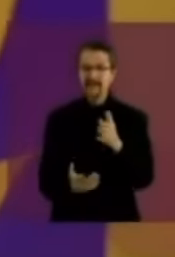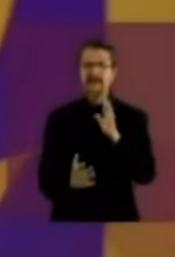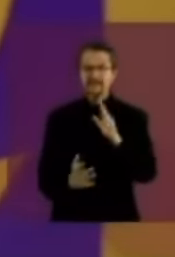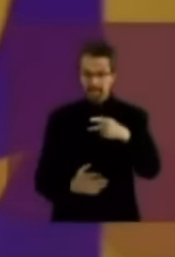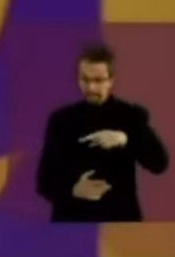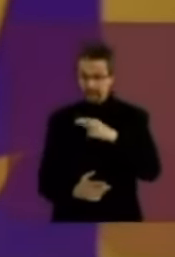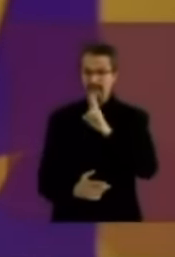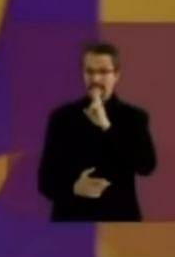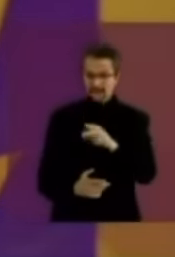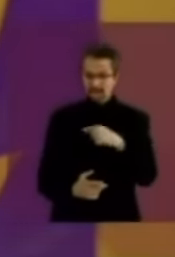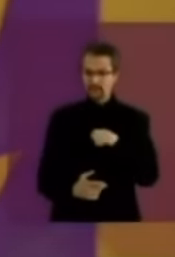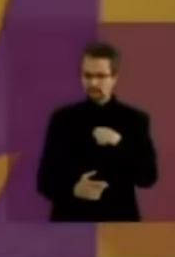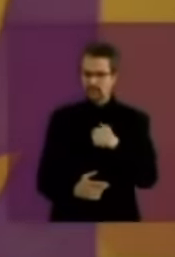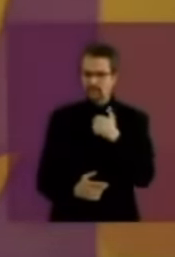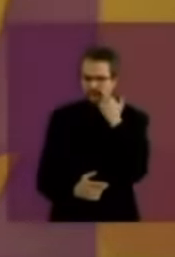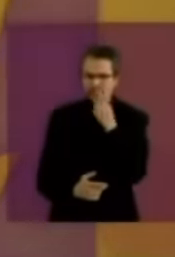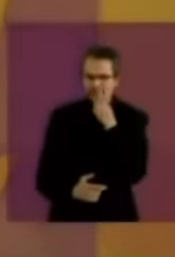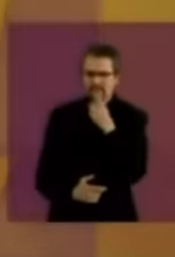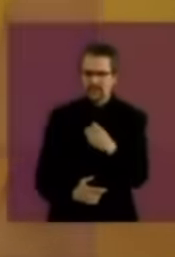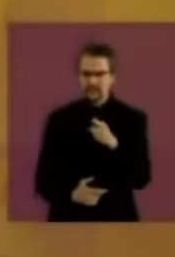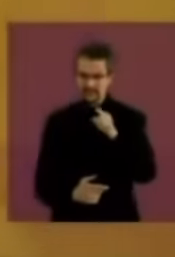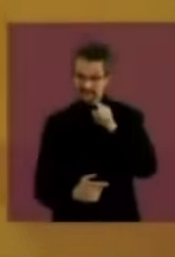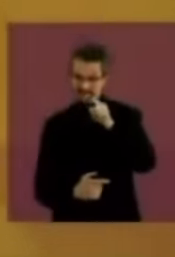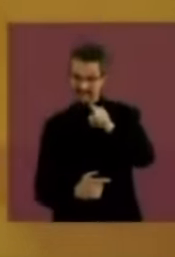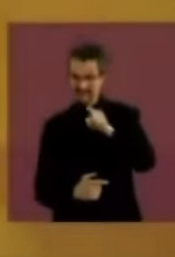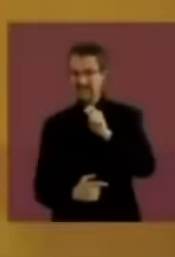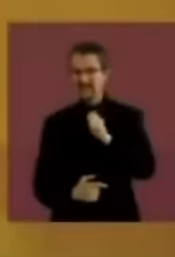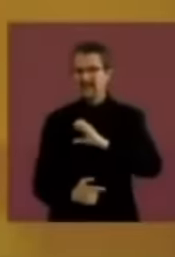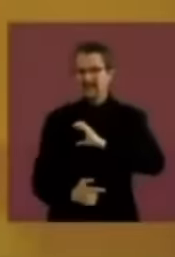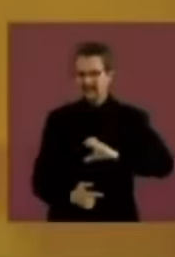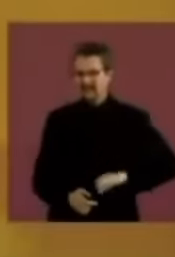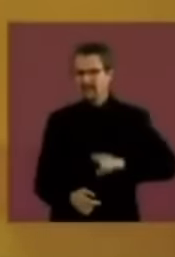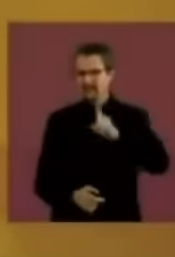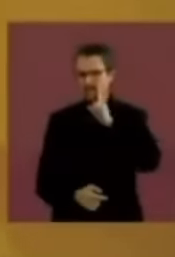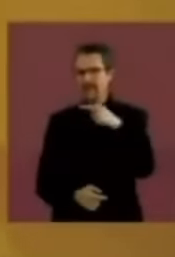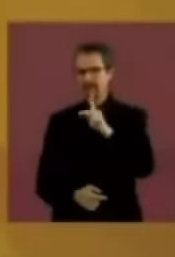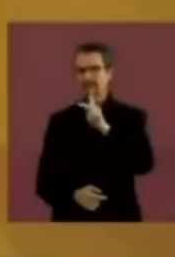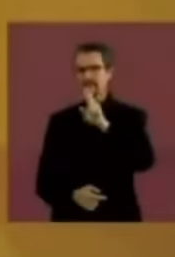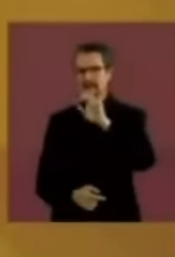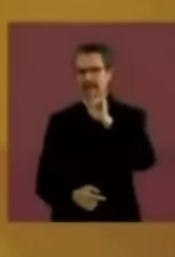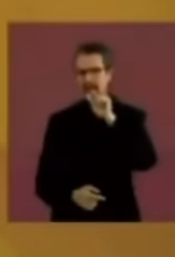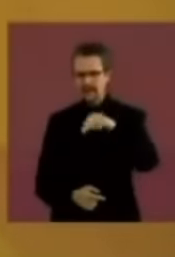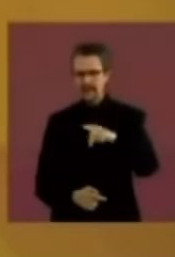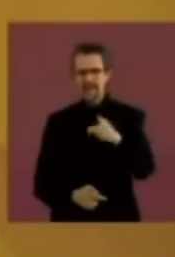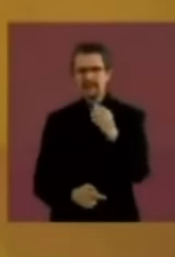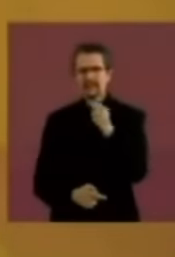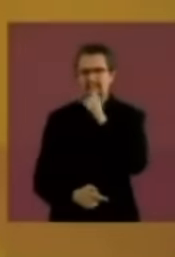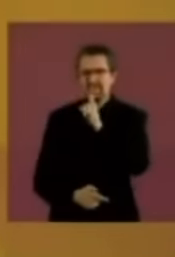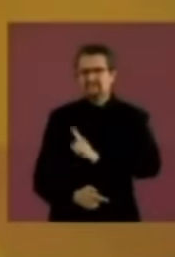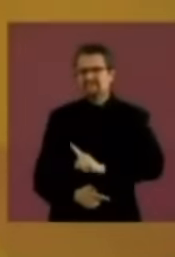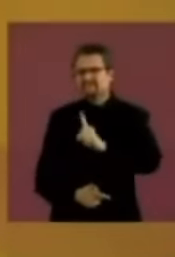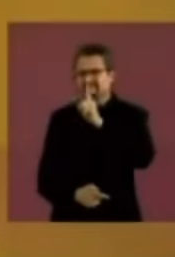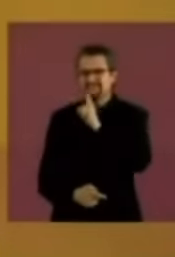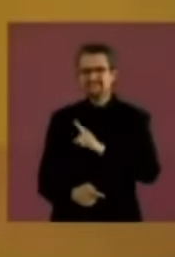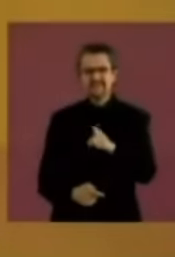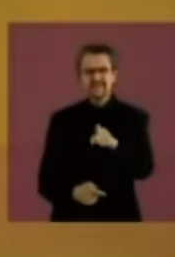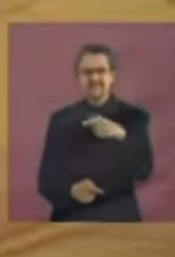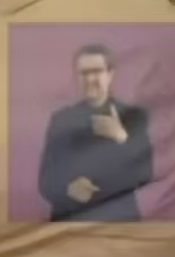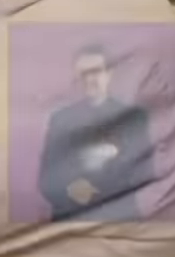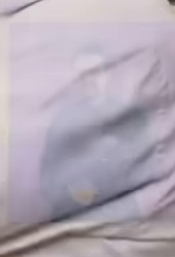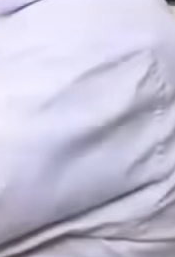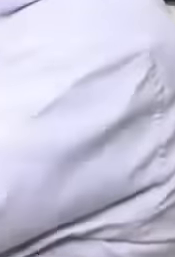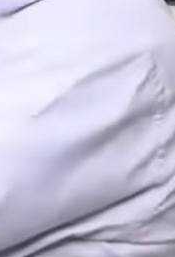esto, como decíamos en Radicales la semana pasada, si esto fuera fútbol, es como si ella fuera ganando por